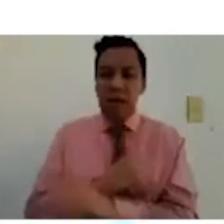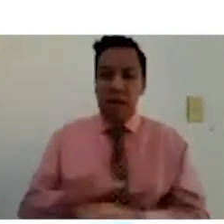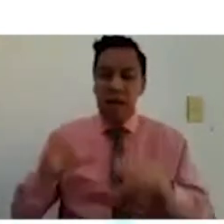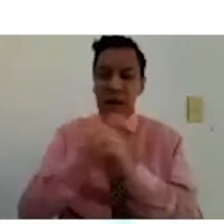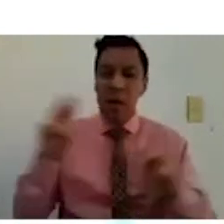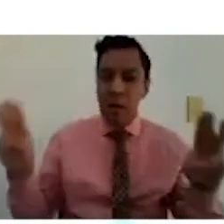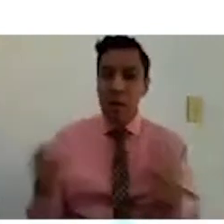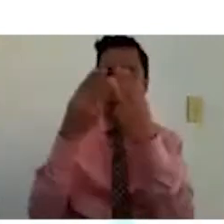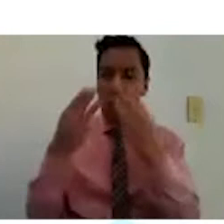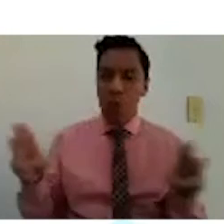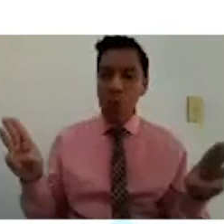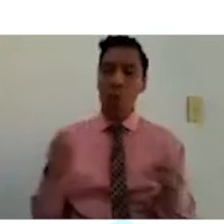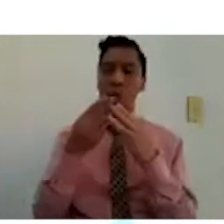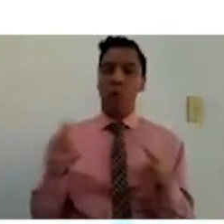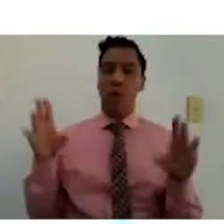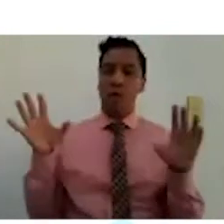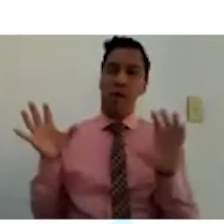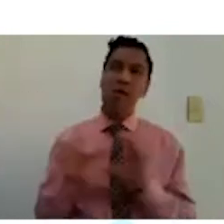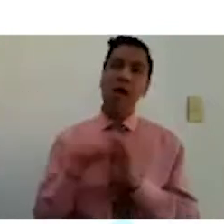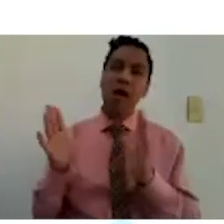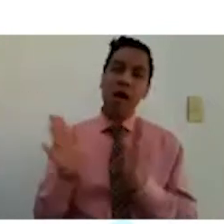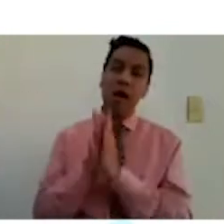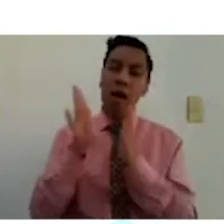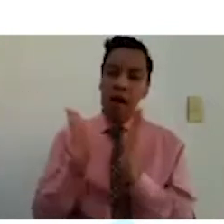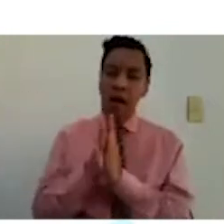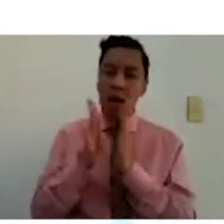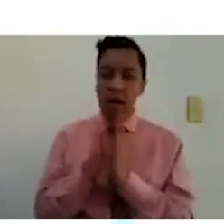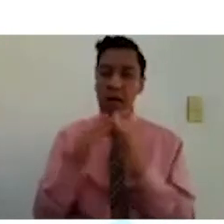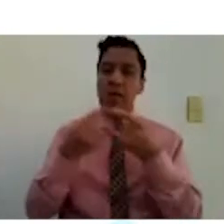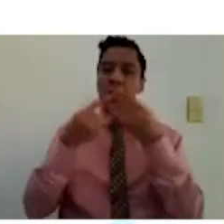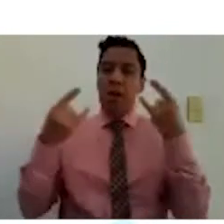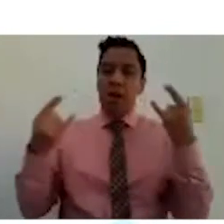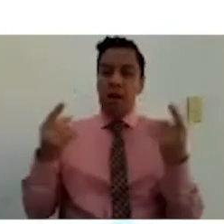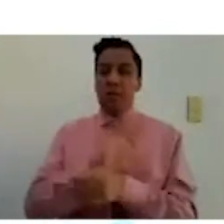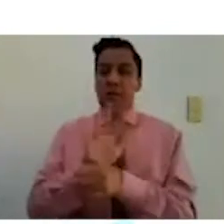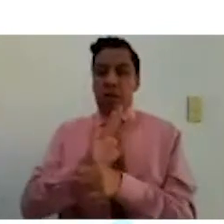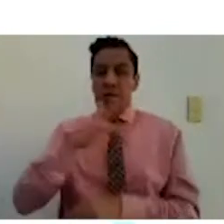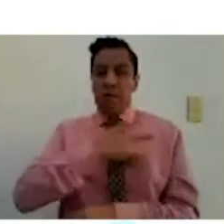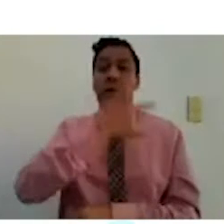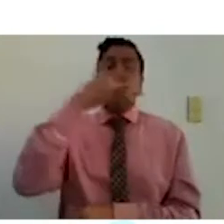el Anónimo Veneciano, que era como la gran película romántica de esa época, pero que